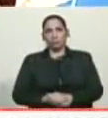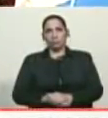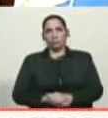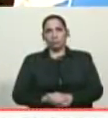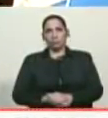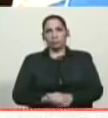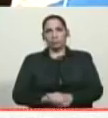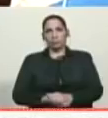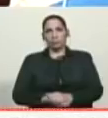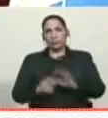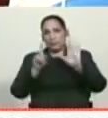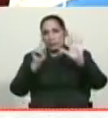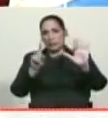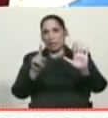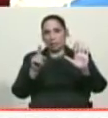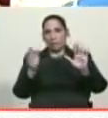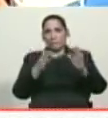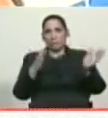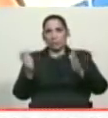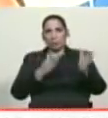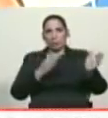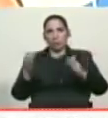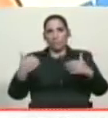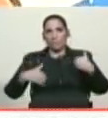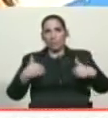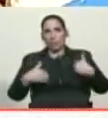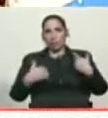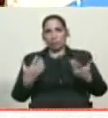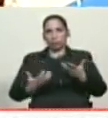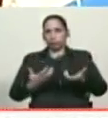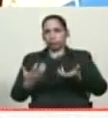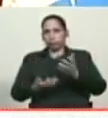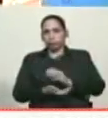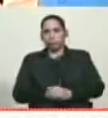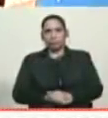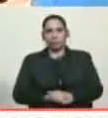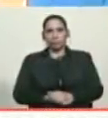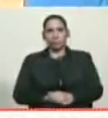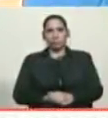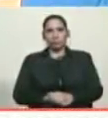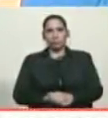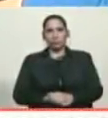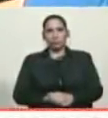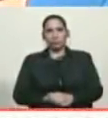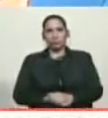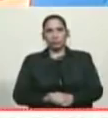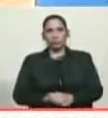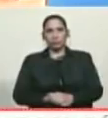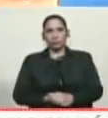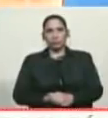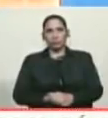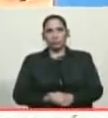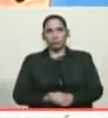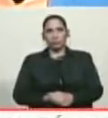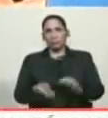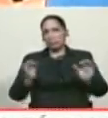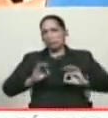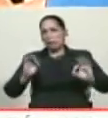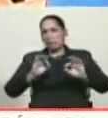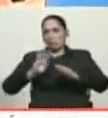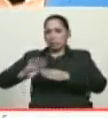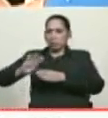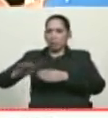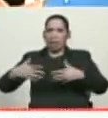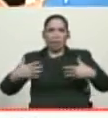día 6 de marzo. Bueno, ahí estaremos nosotros junto al pueblo, celebrando. Nada le va a quitar la alegría al pueblo de Venezuela. No